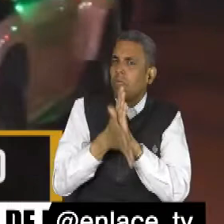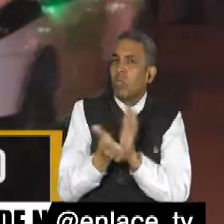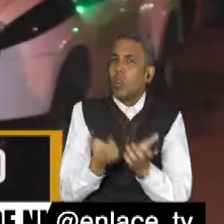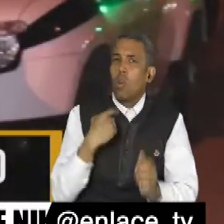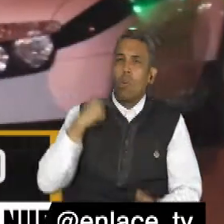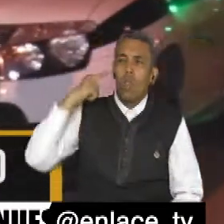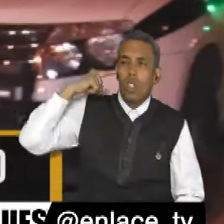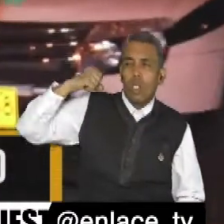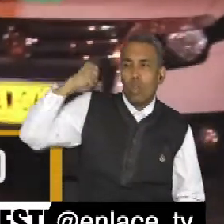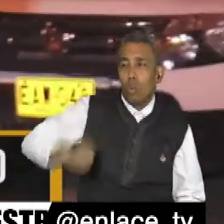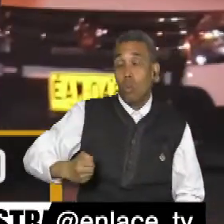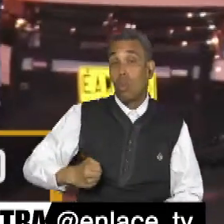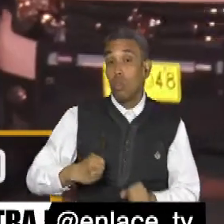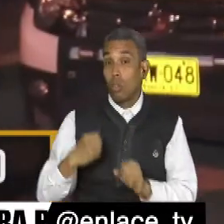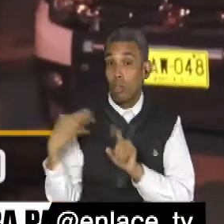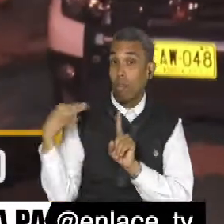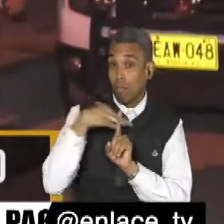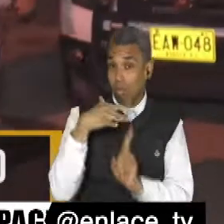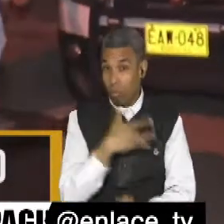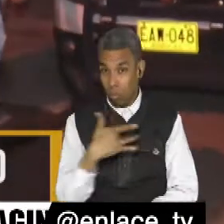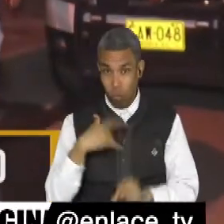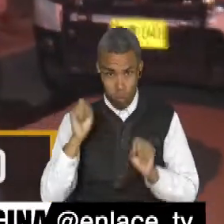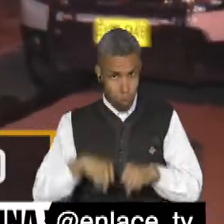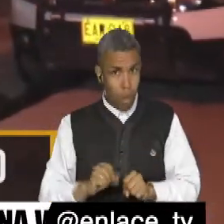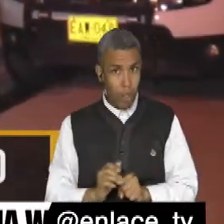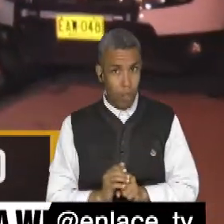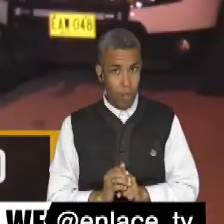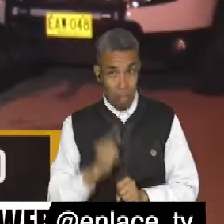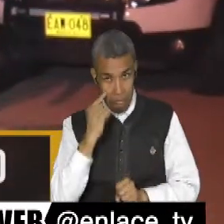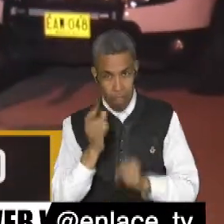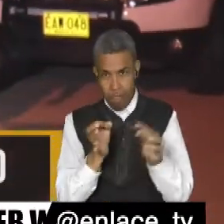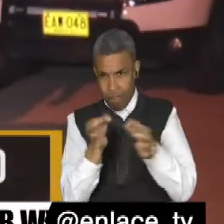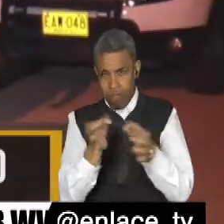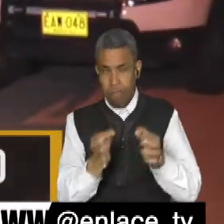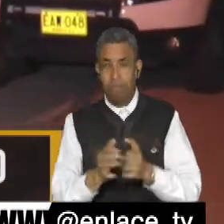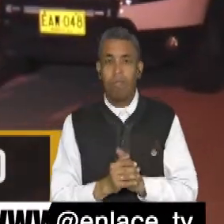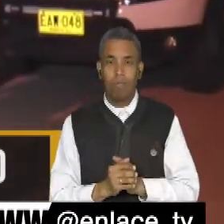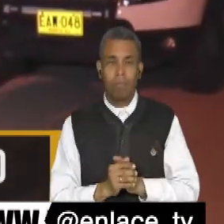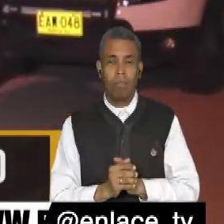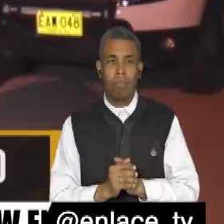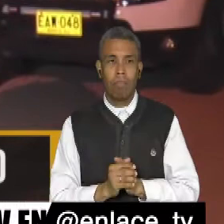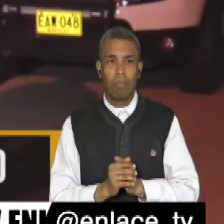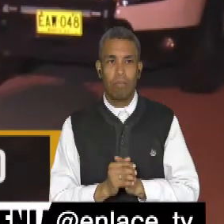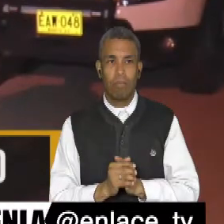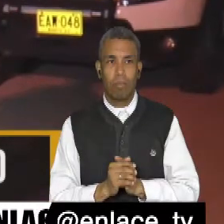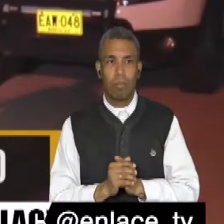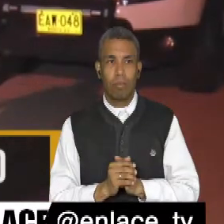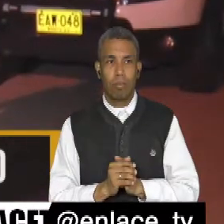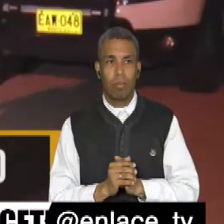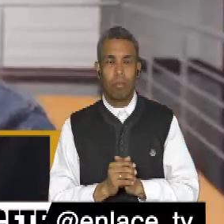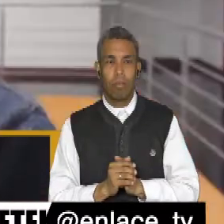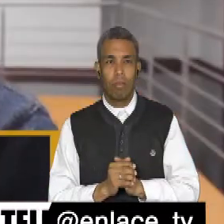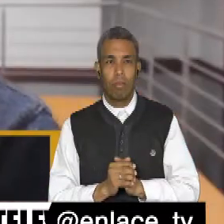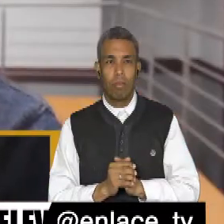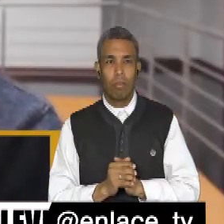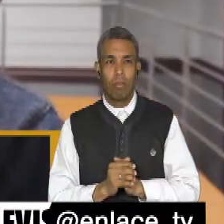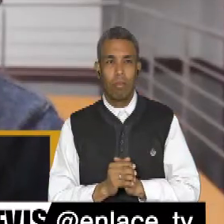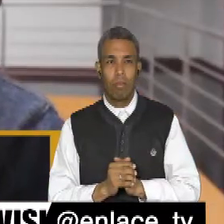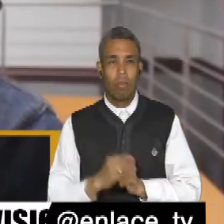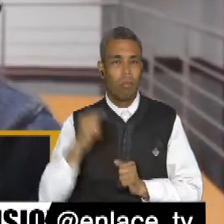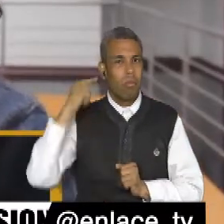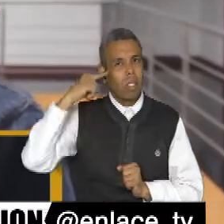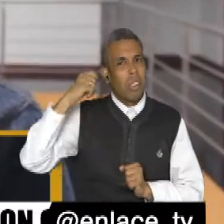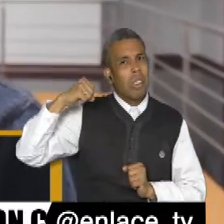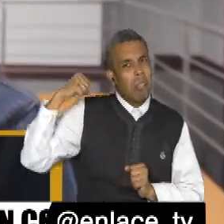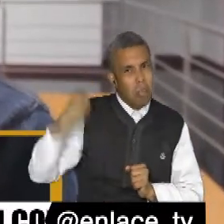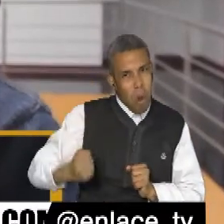la contaminación auditiva. La Organización Mundial de la Salud define que en los niveles prolongados